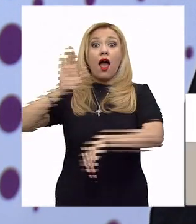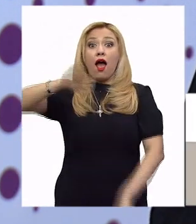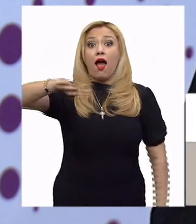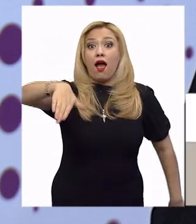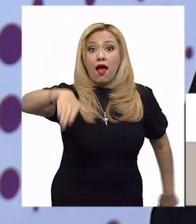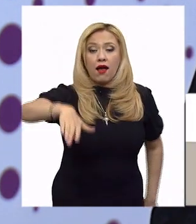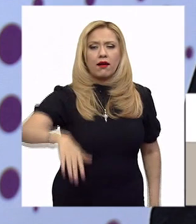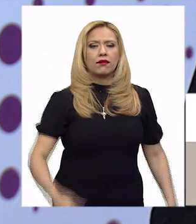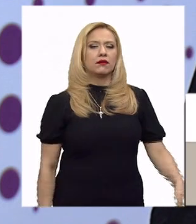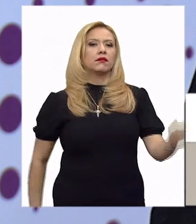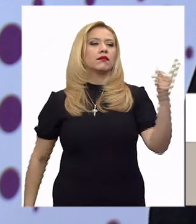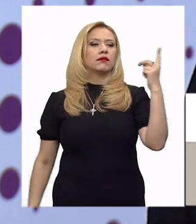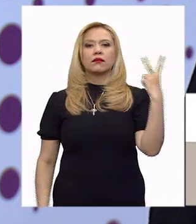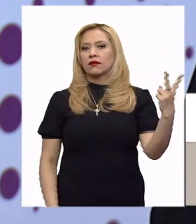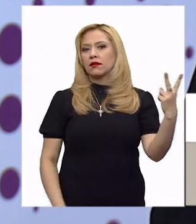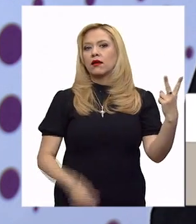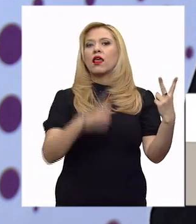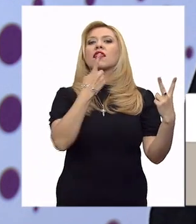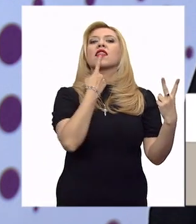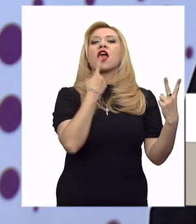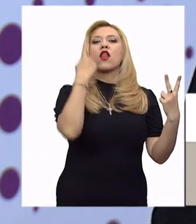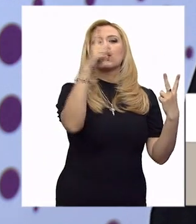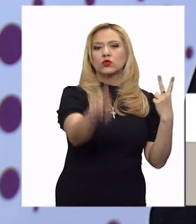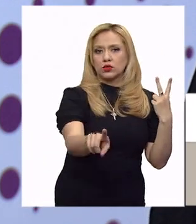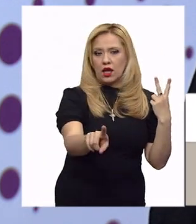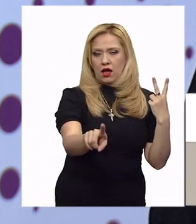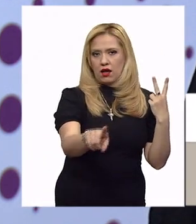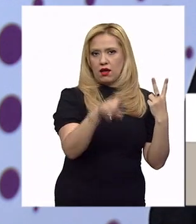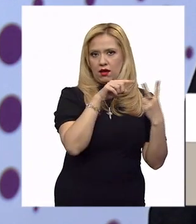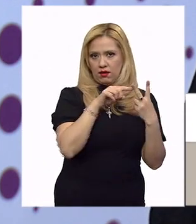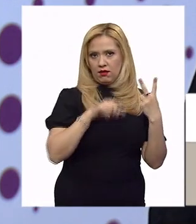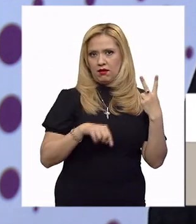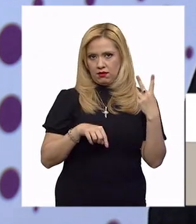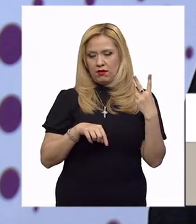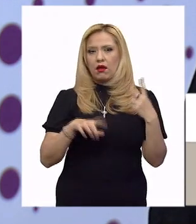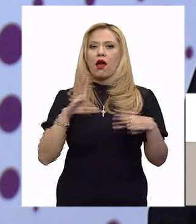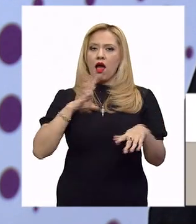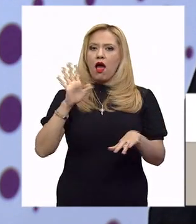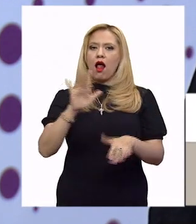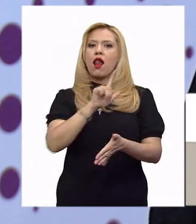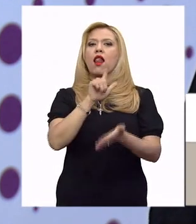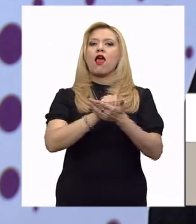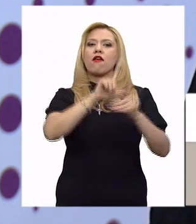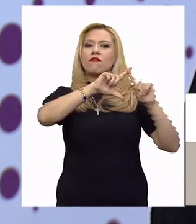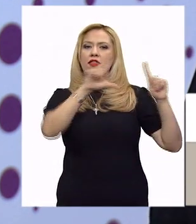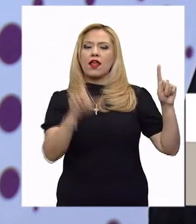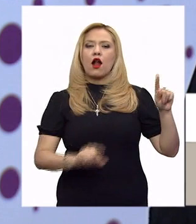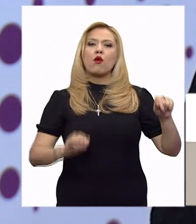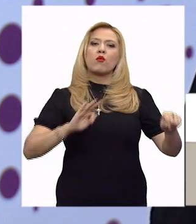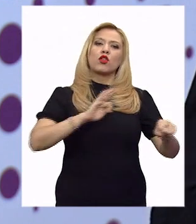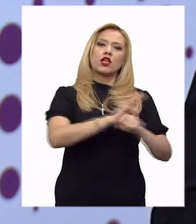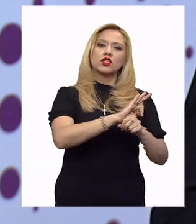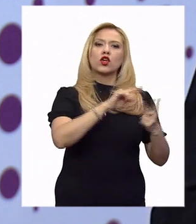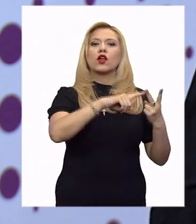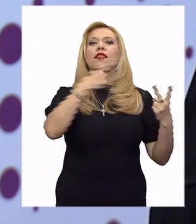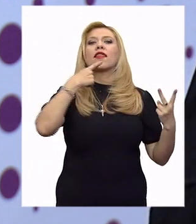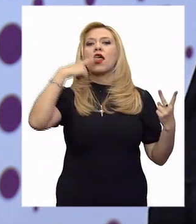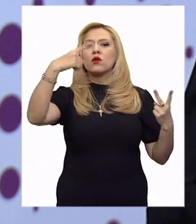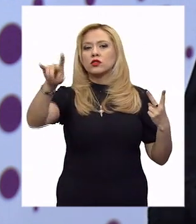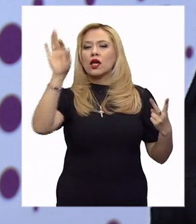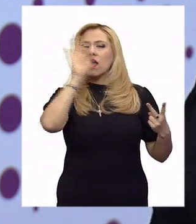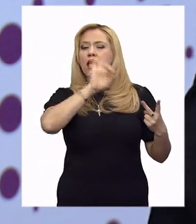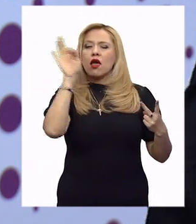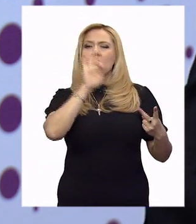un denunciante. El denunciante, ya existe la Ley Federal de Protección para denunciantes en caso que estén en un procedimiento